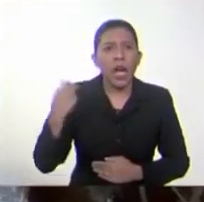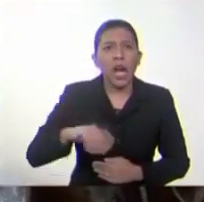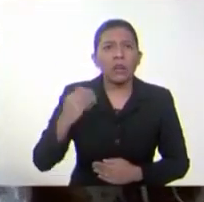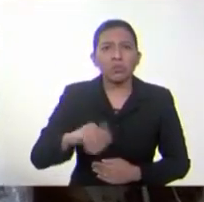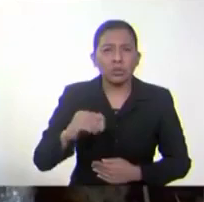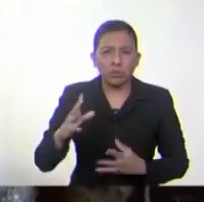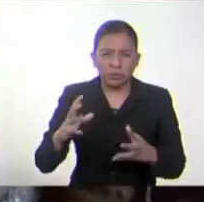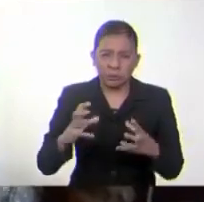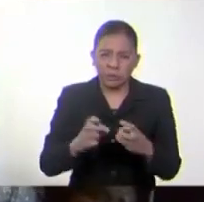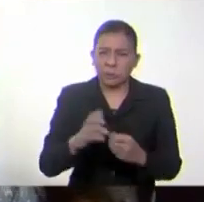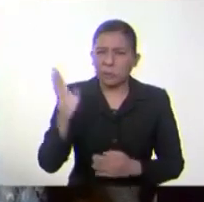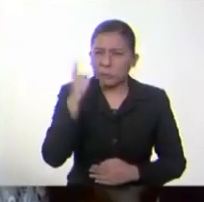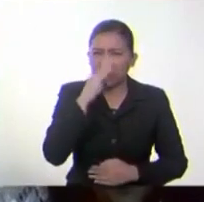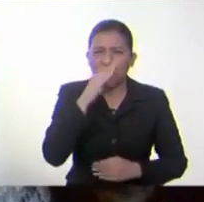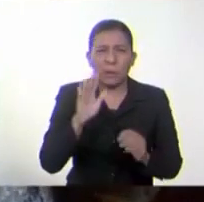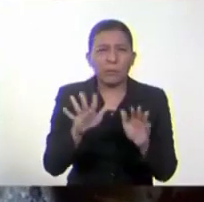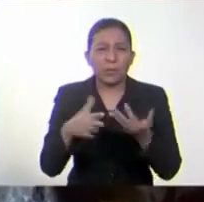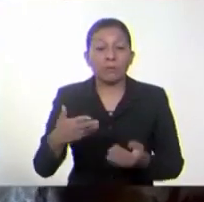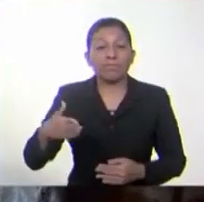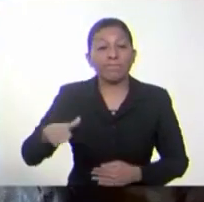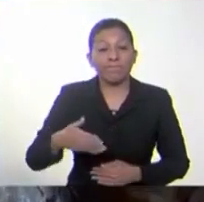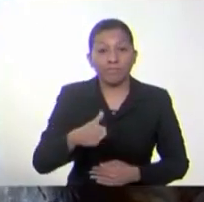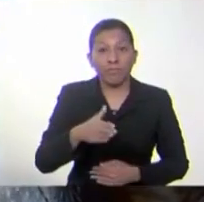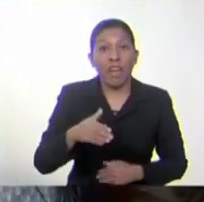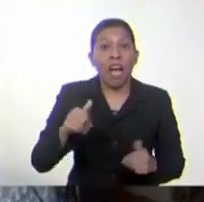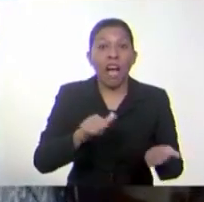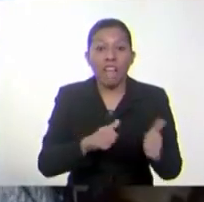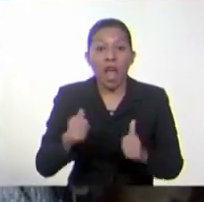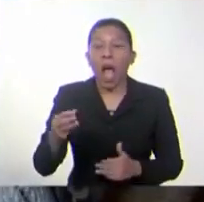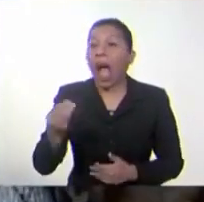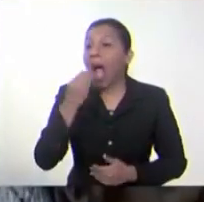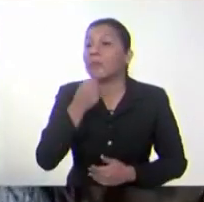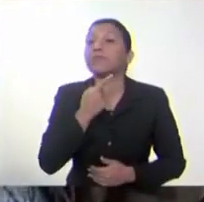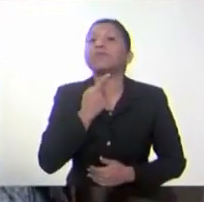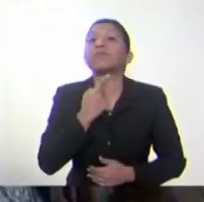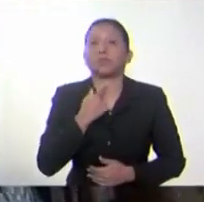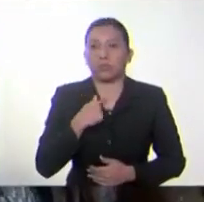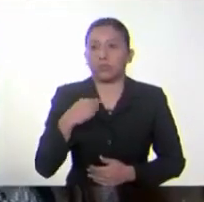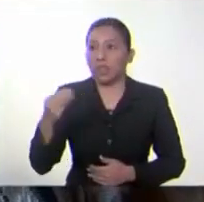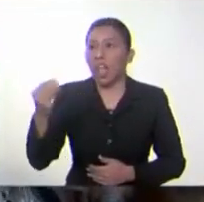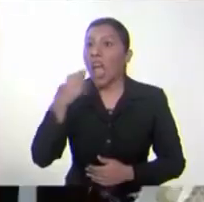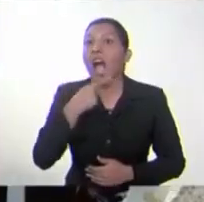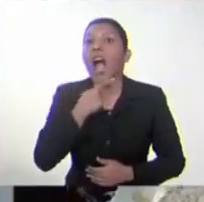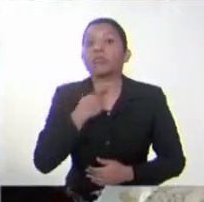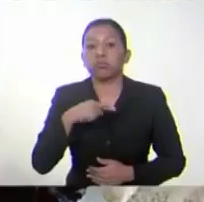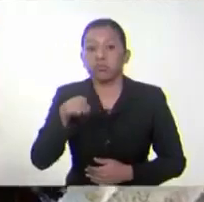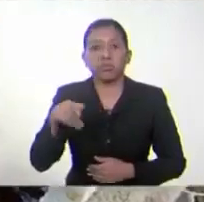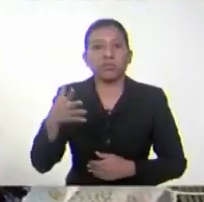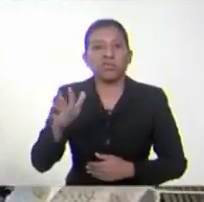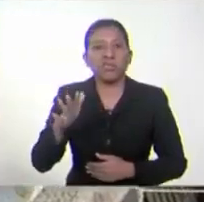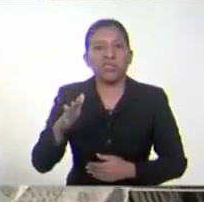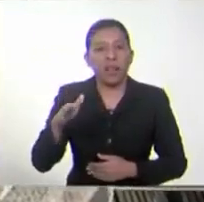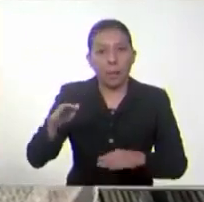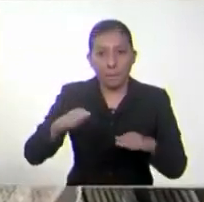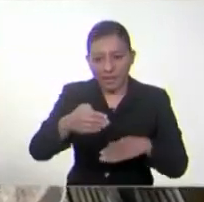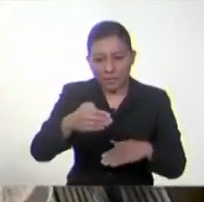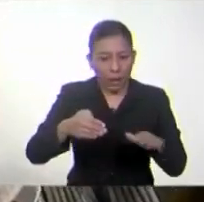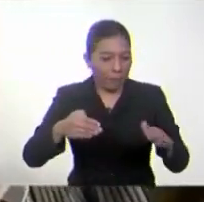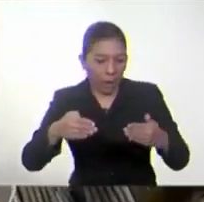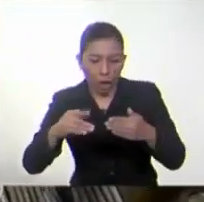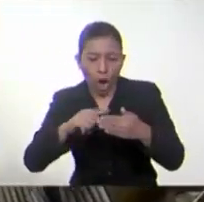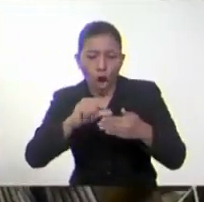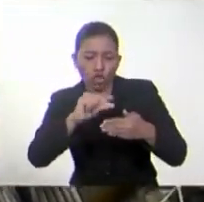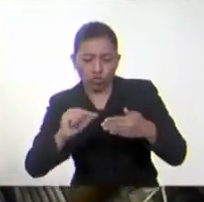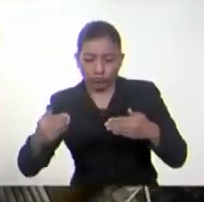rápidamente. Muchos peces se tragan enteros a sus congéneres más pequeños y tienen enzimas para